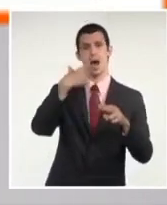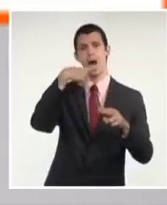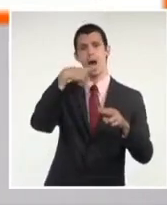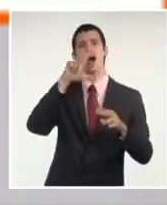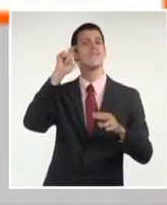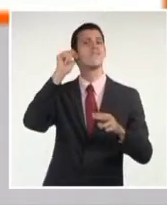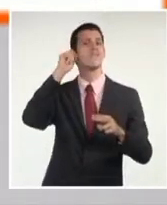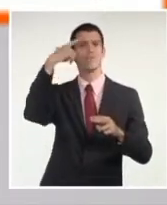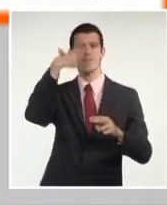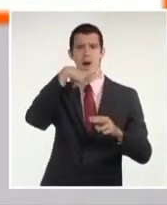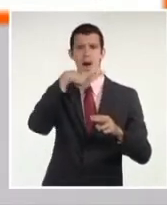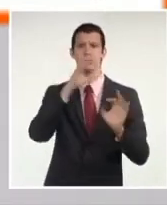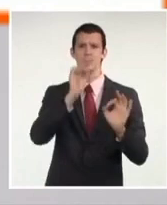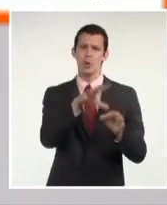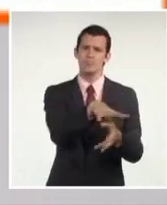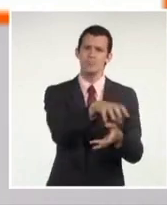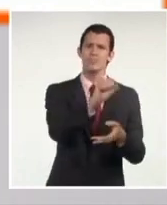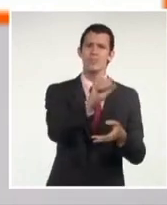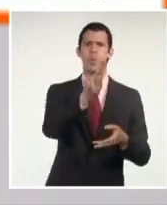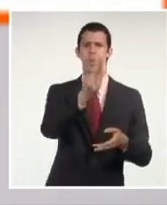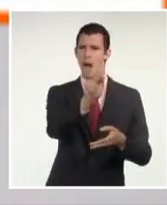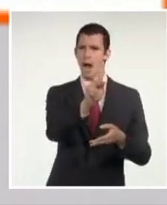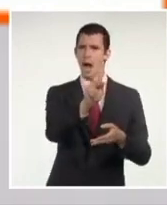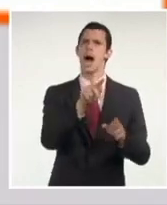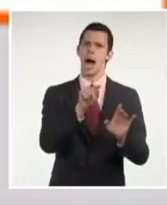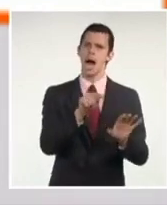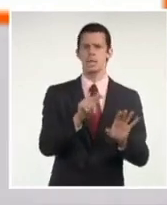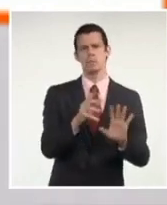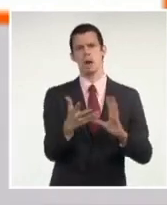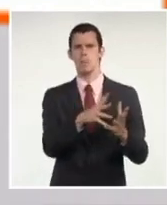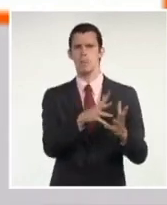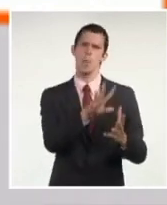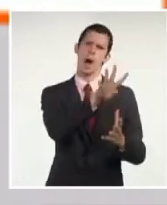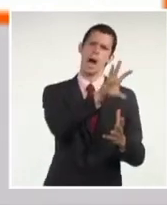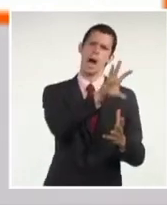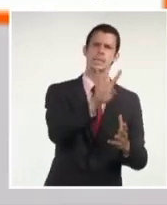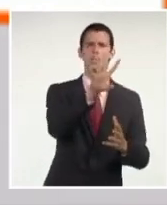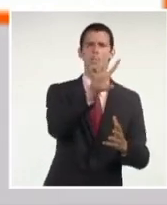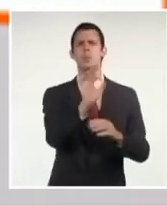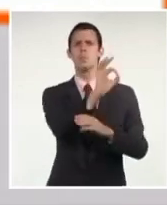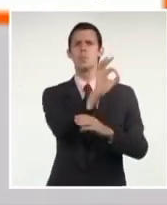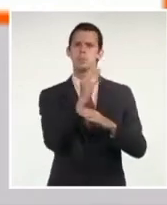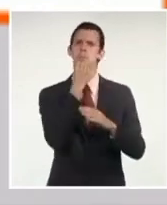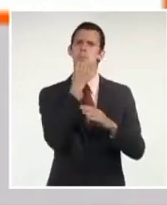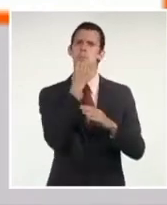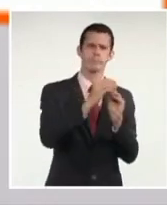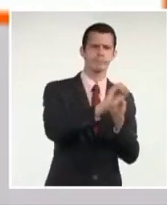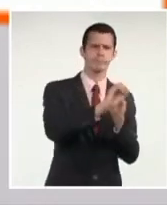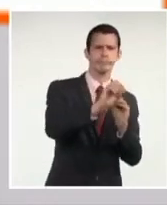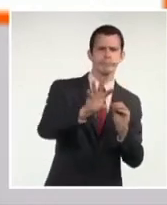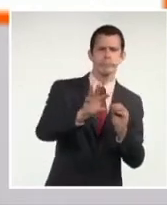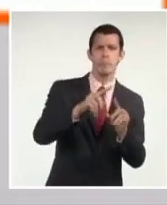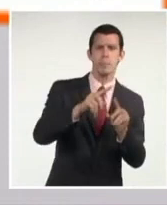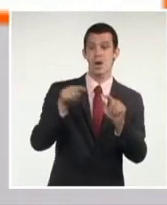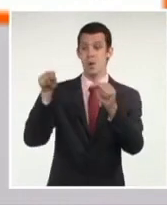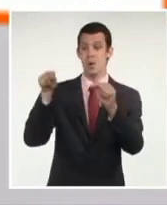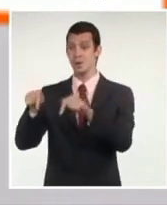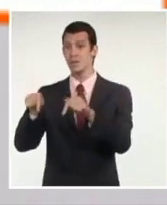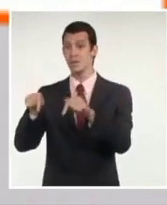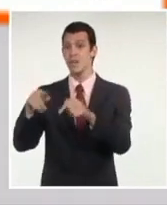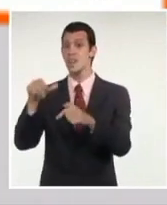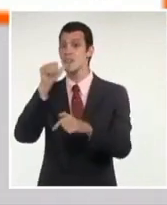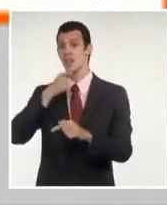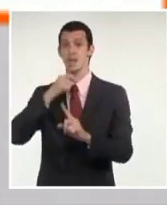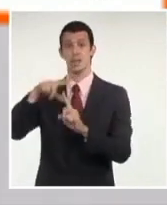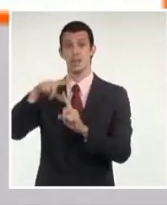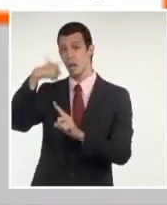Unido, que ya tenía un incremento de 40 o 50%. Es decir, es una variante que hoy toda la comunidad internacional, las